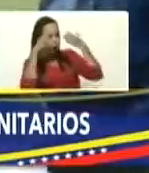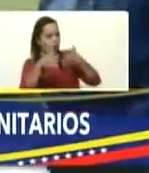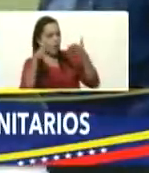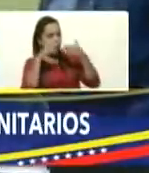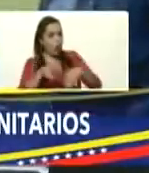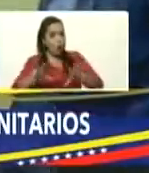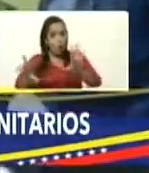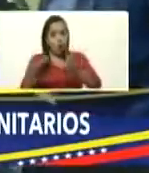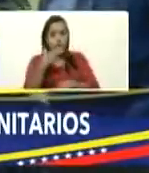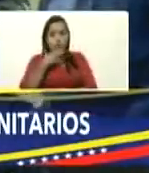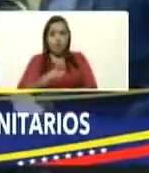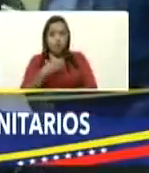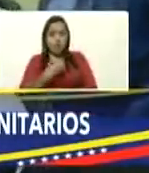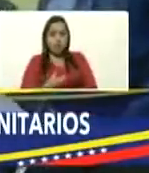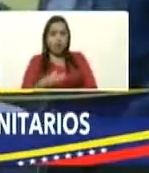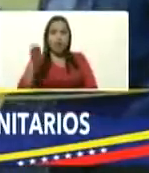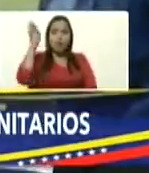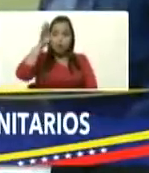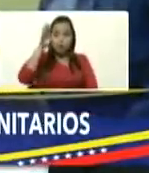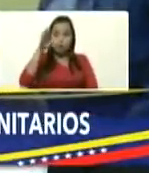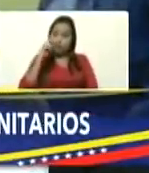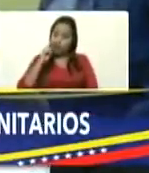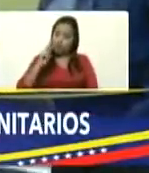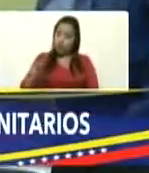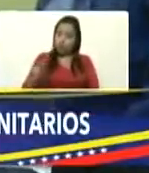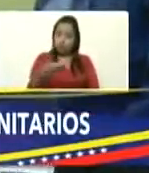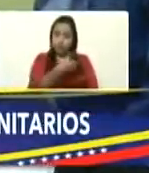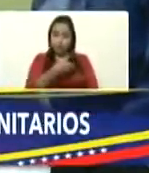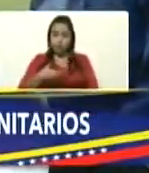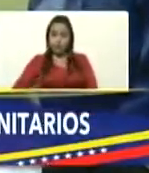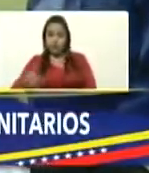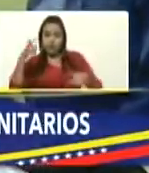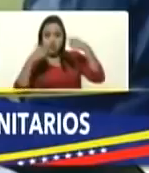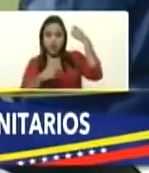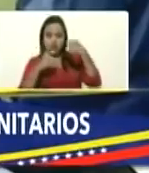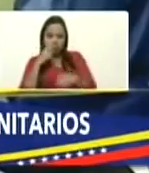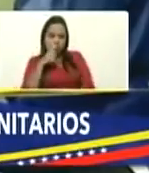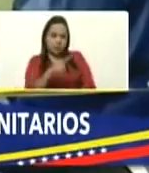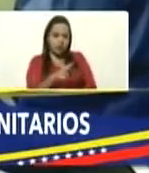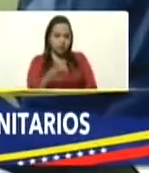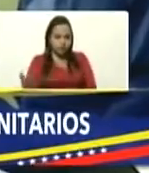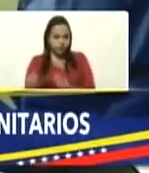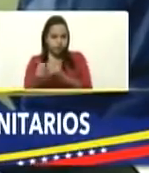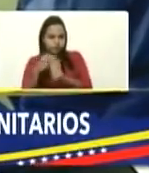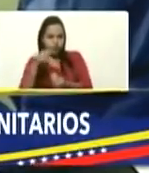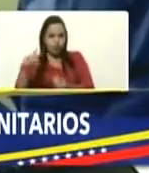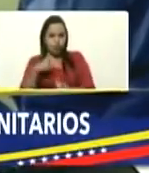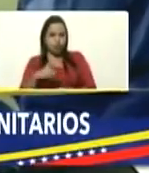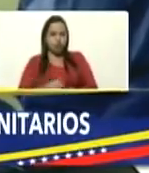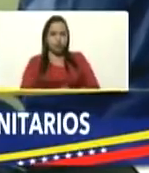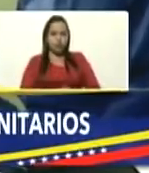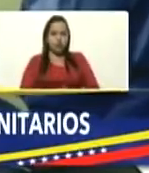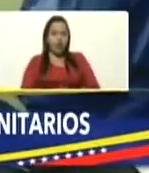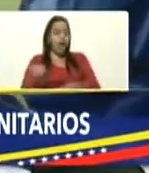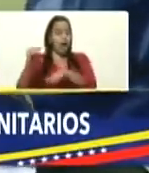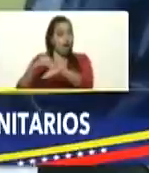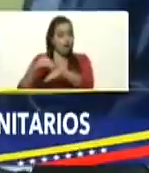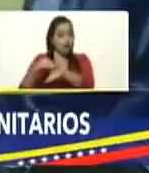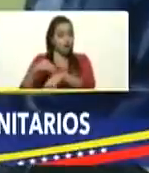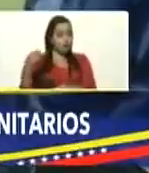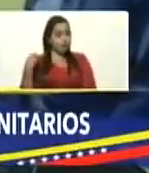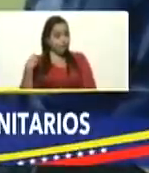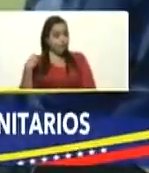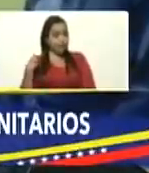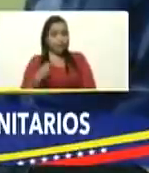diciembre? Que ante el futuro que él vio y que estaba en ese momento con nosotros, nos advertía que